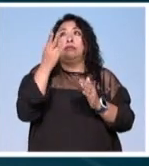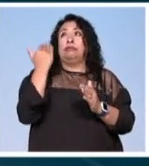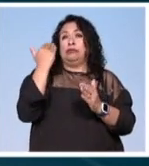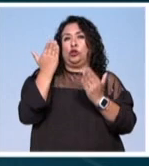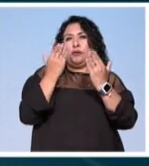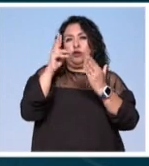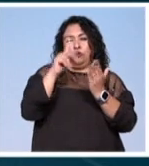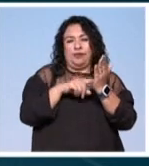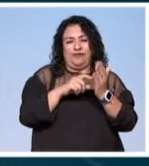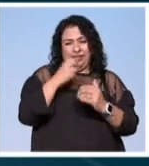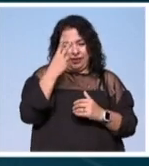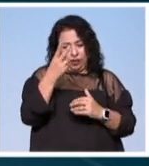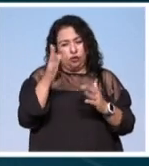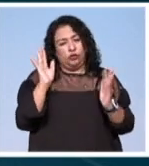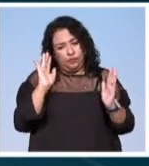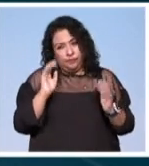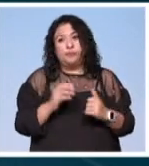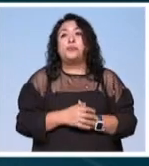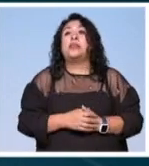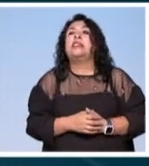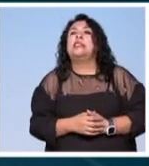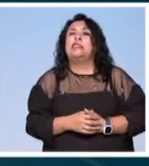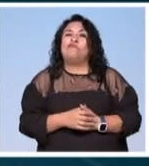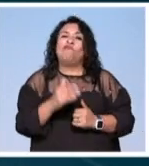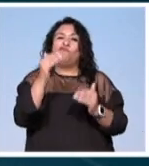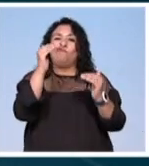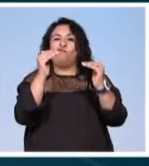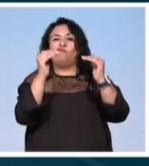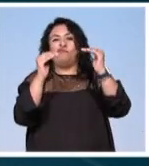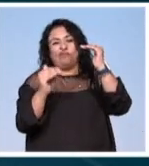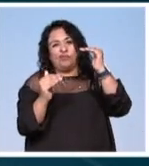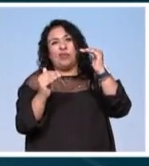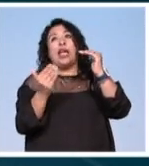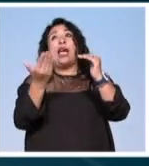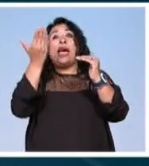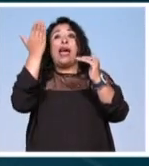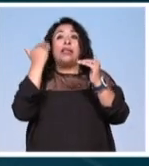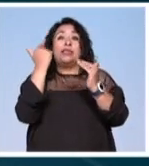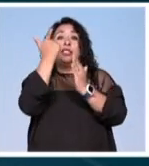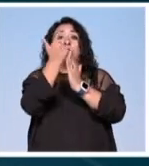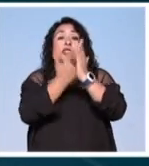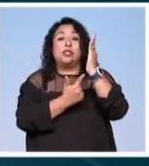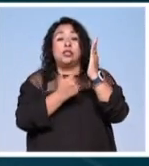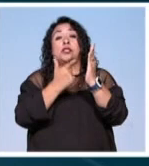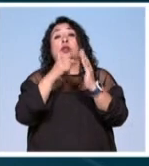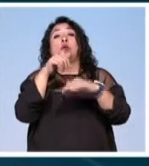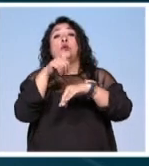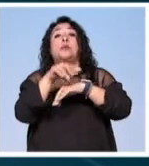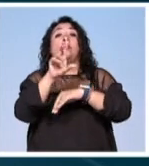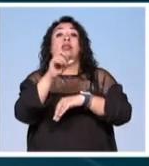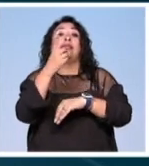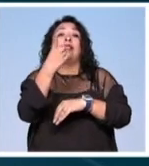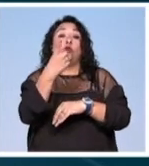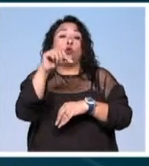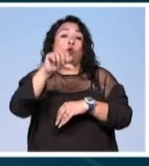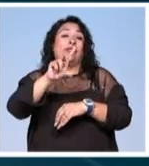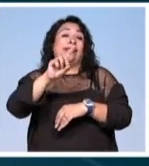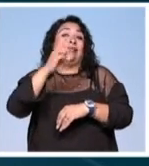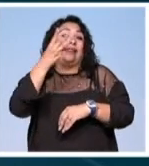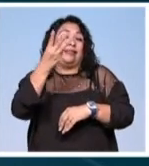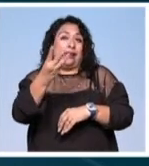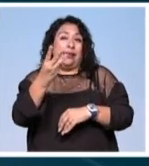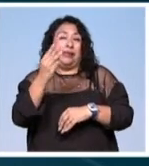2022 a pesar de esto caímos dos espacios en la lista Pues estábamos en el lugar número 31 en paridad económica